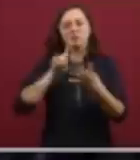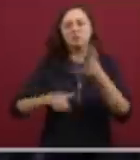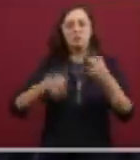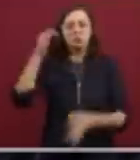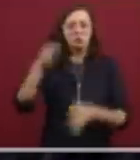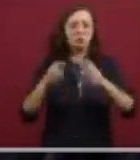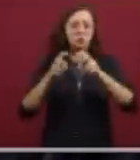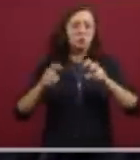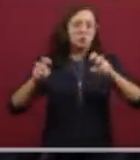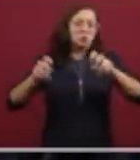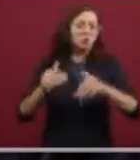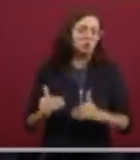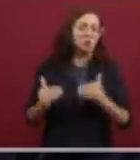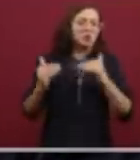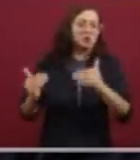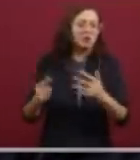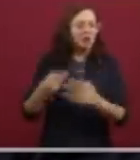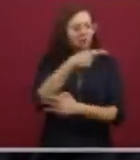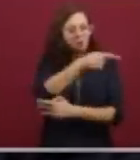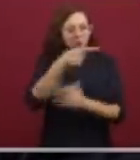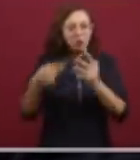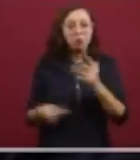No hay